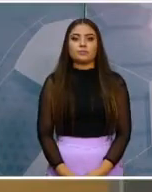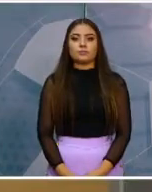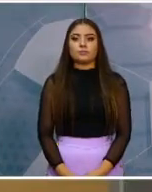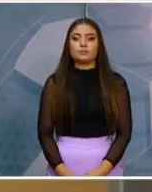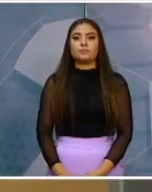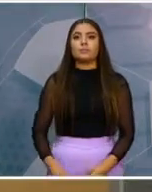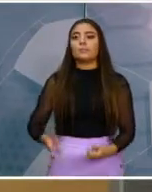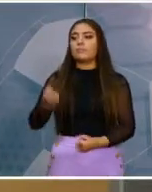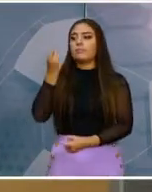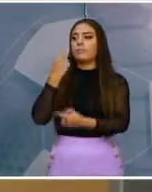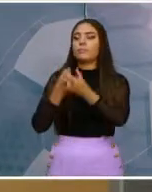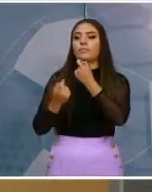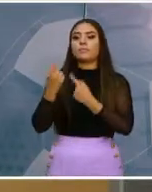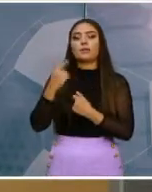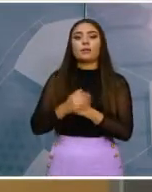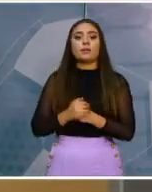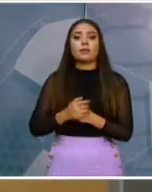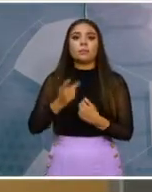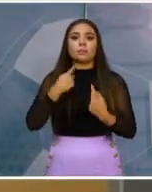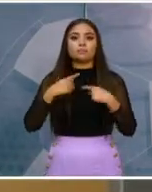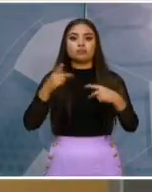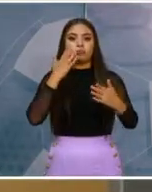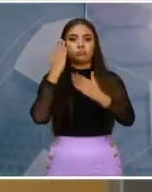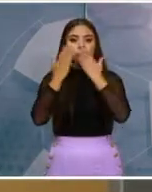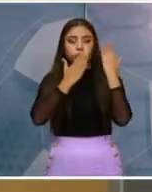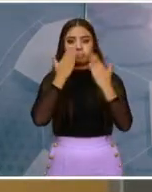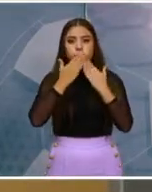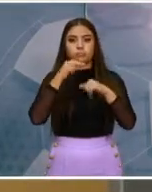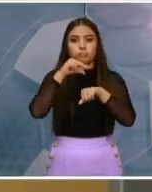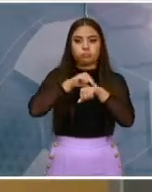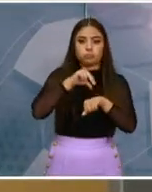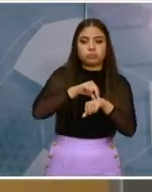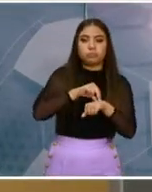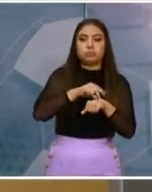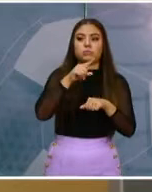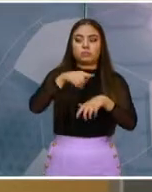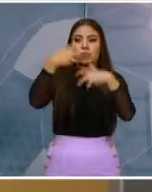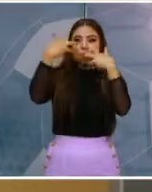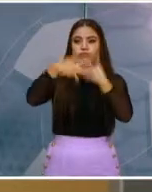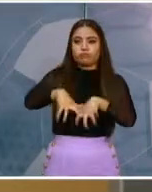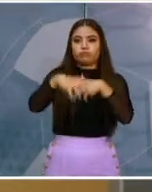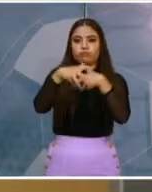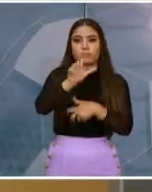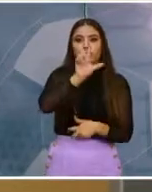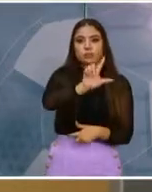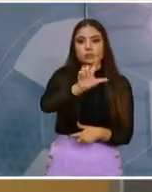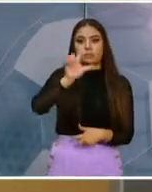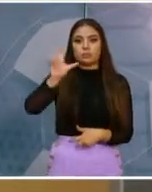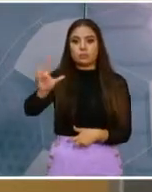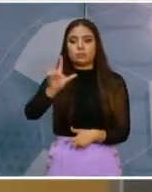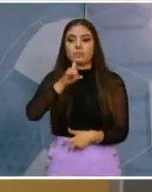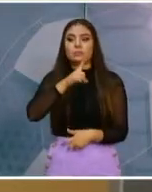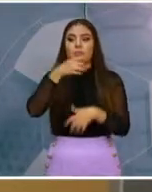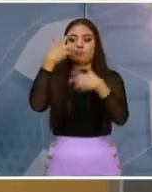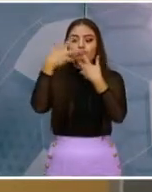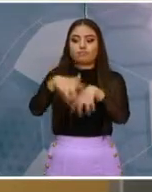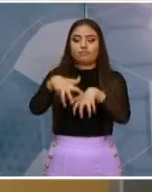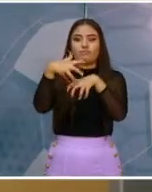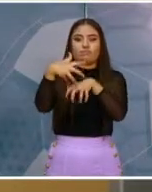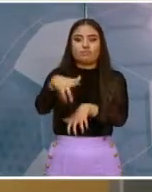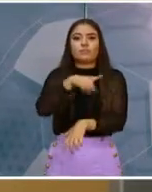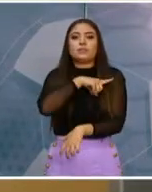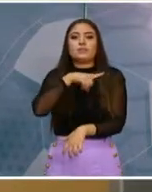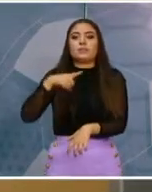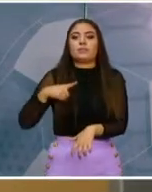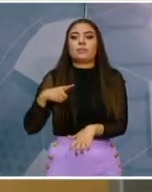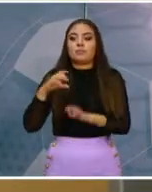Facultades de Medicina y Médicos realizaron una marcha por la Laguna para protestar por las condiciones de inseguridad que